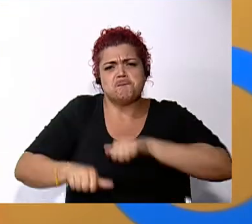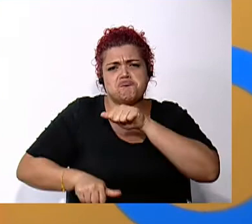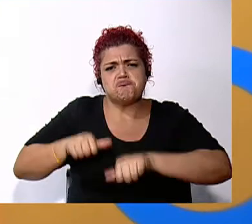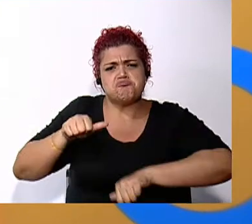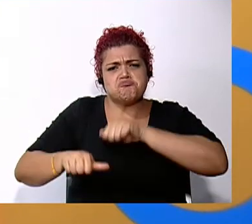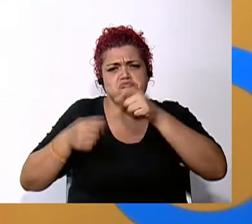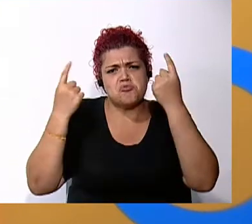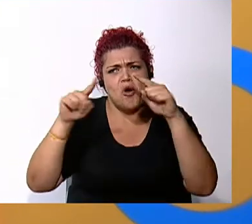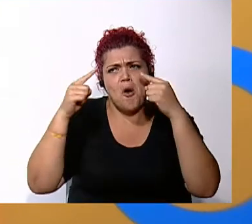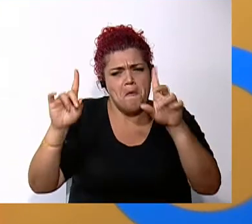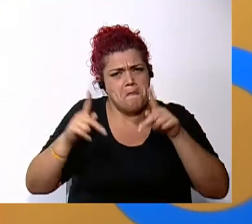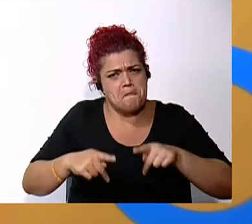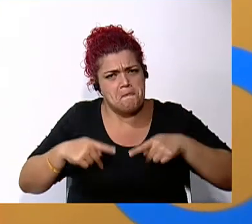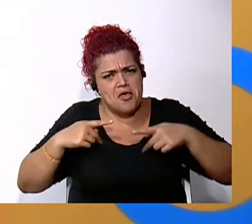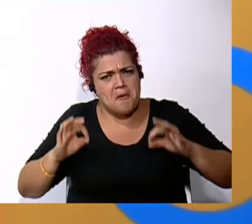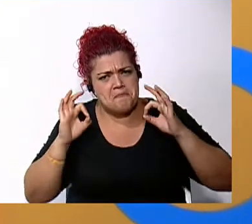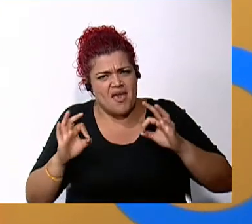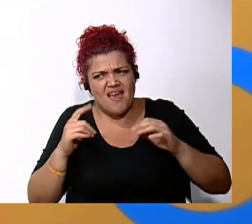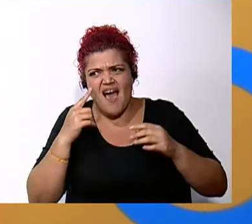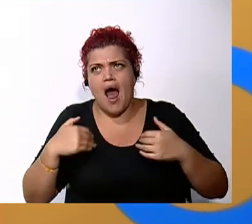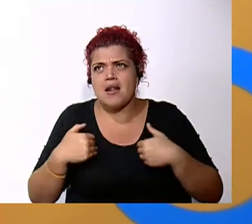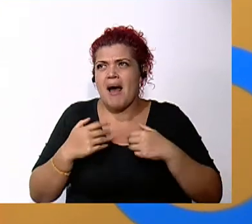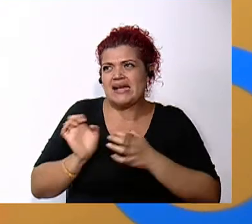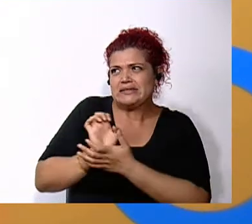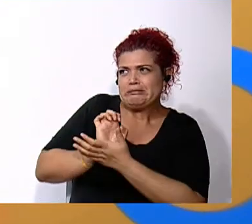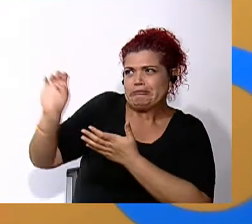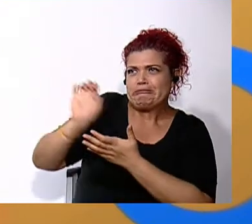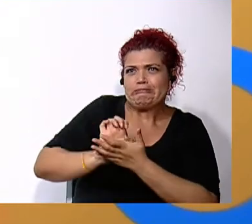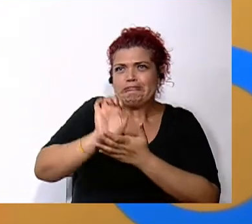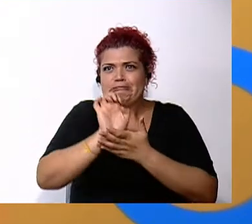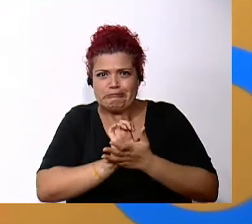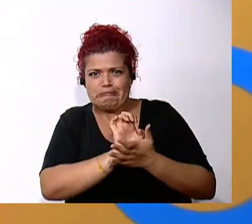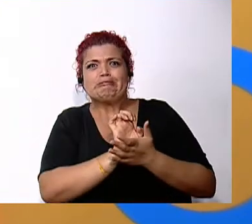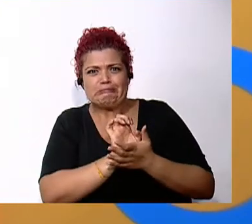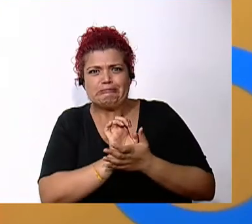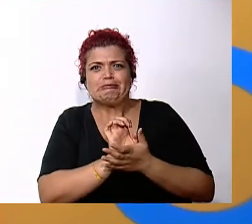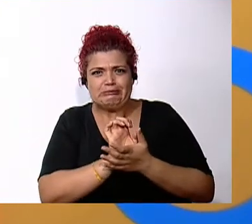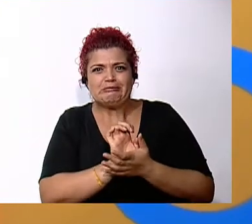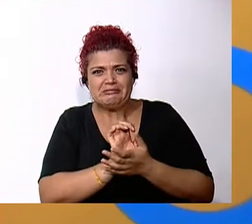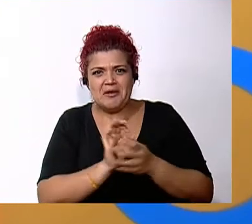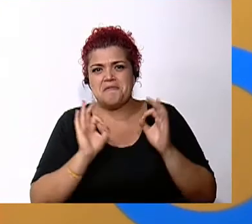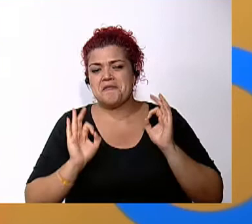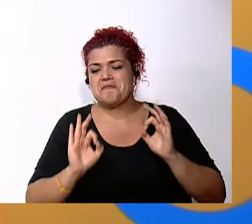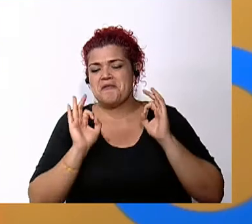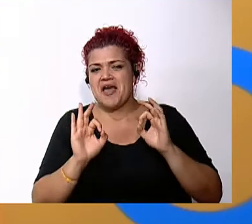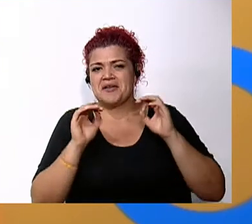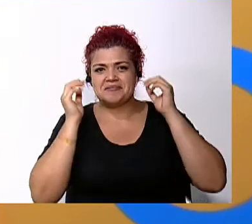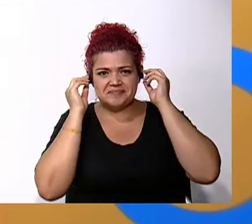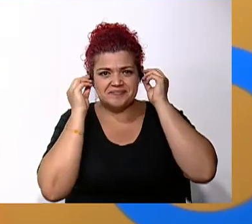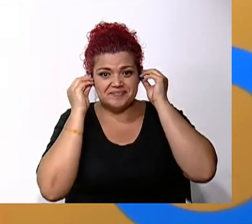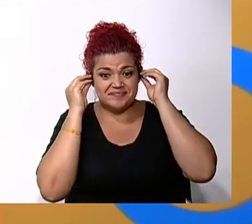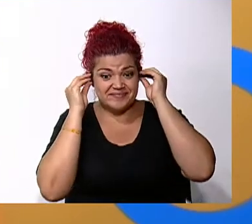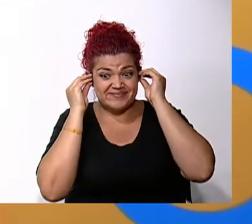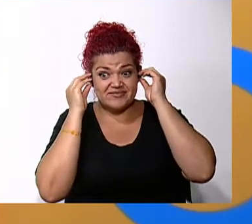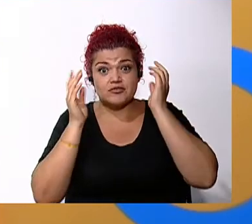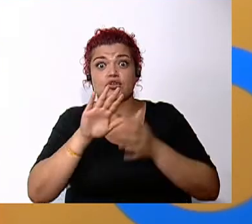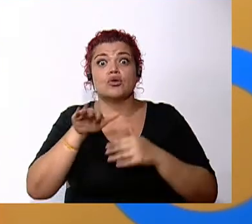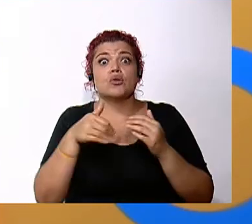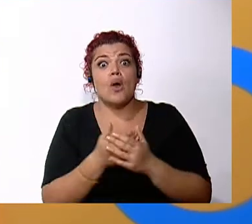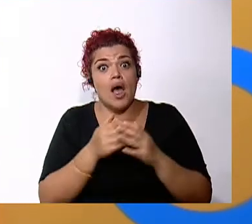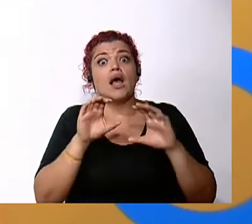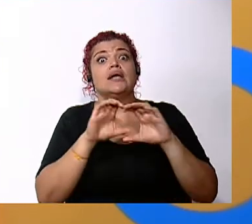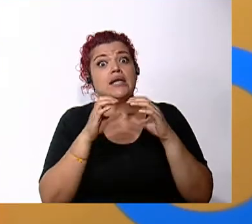y salir con vida de los animales que se los querían comer. Muy bien. Durante todas estas clases que hemos tenido